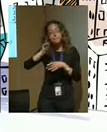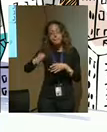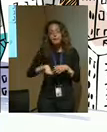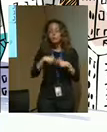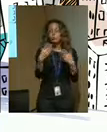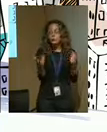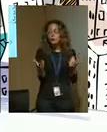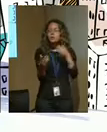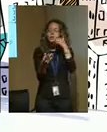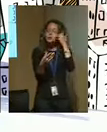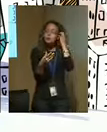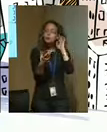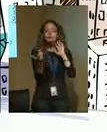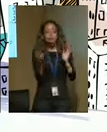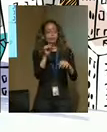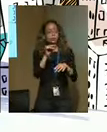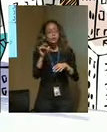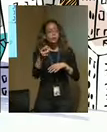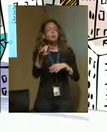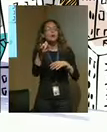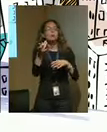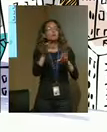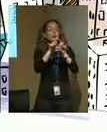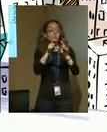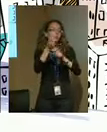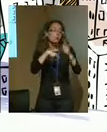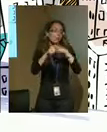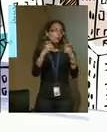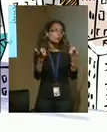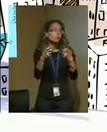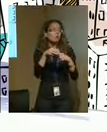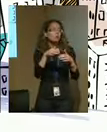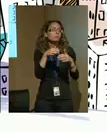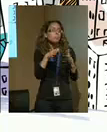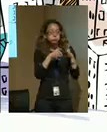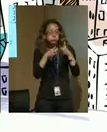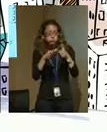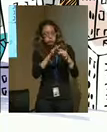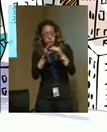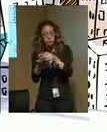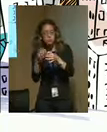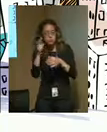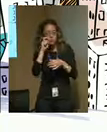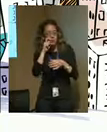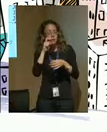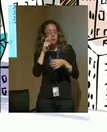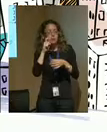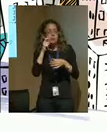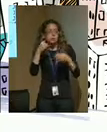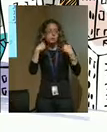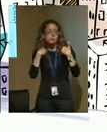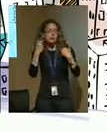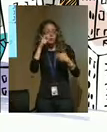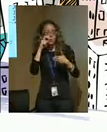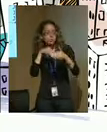una entidad representativa de las personas con discapacidad, sus publicaciones todas van en lectura fácil. De hecho, tenéis un